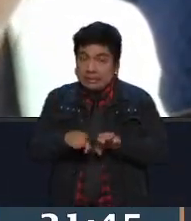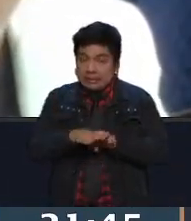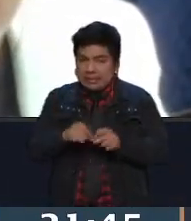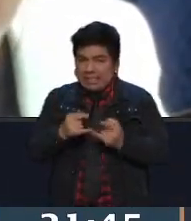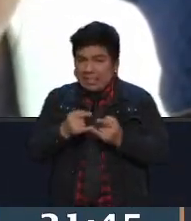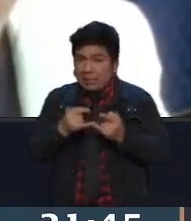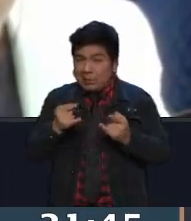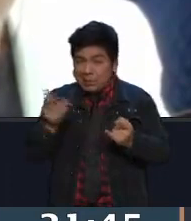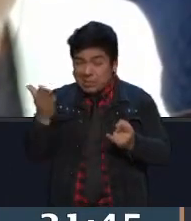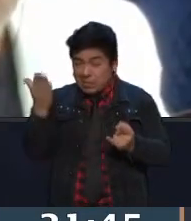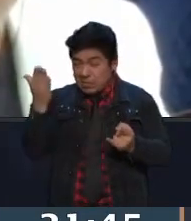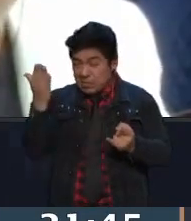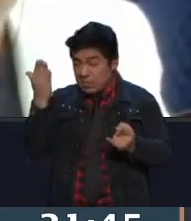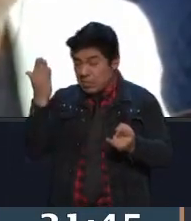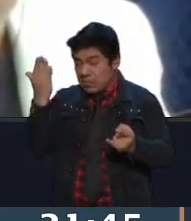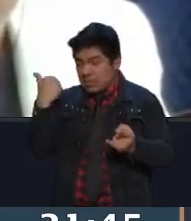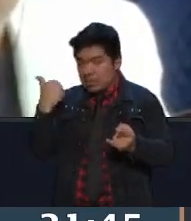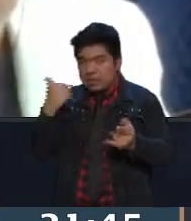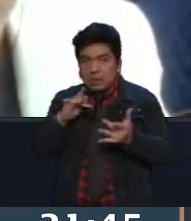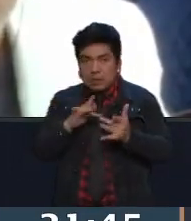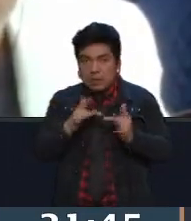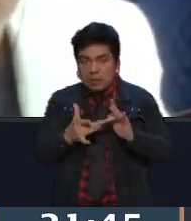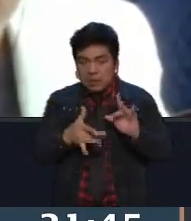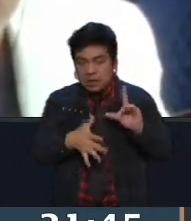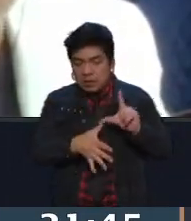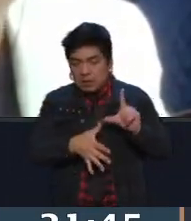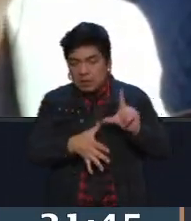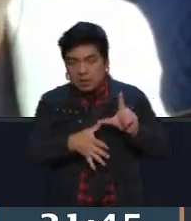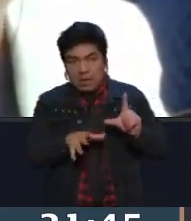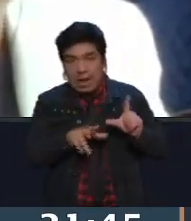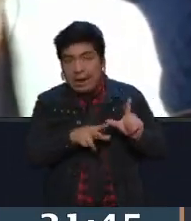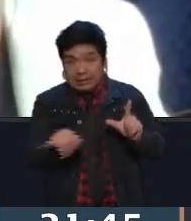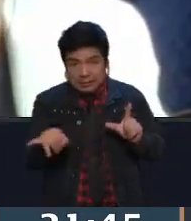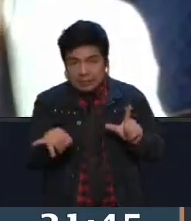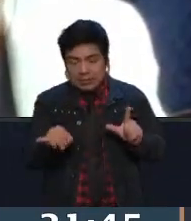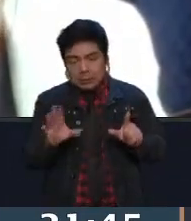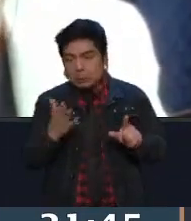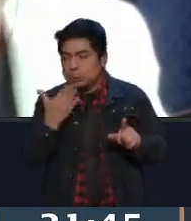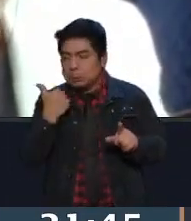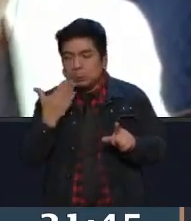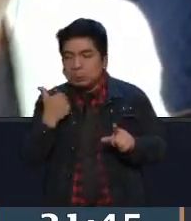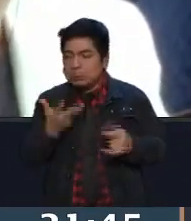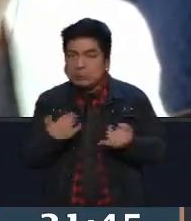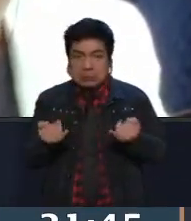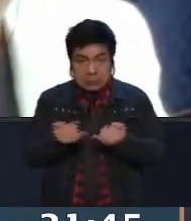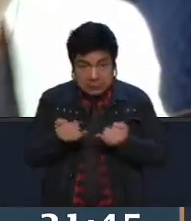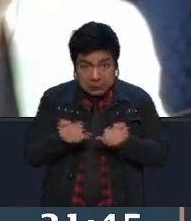la historia de las redes sociales en América Latina de un golpe de esta magnitud